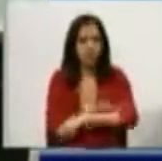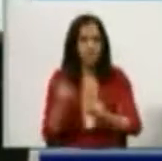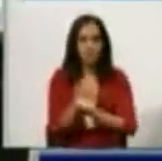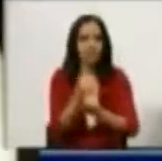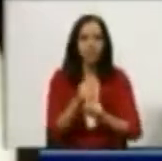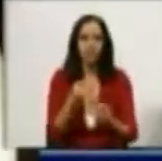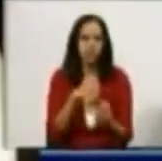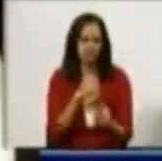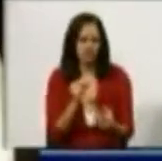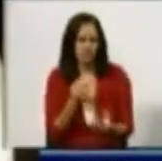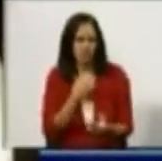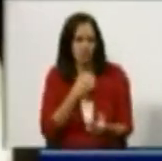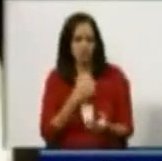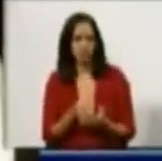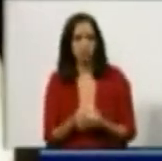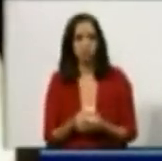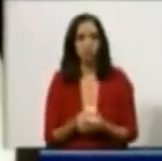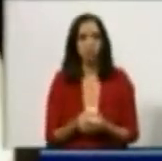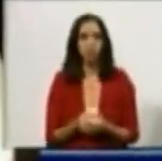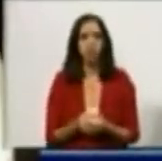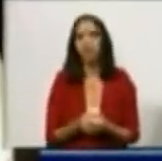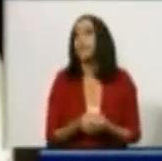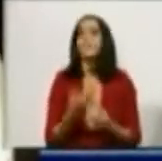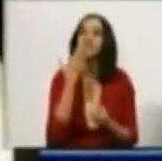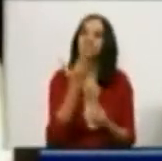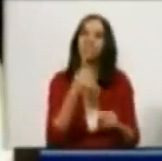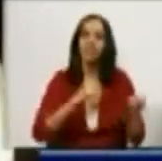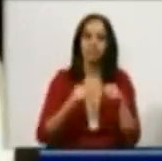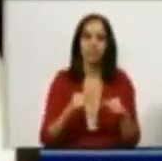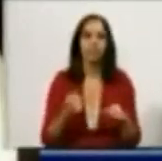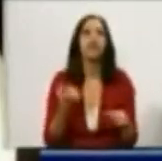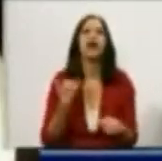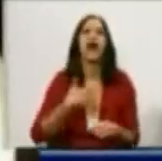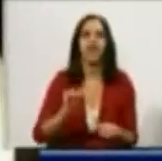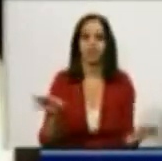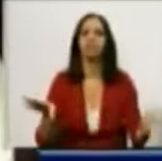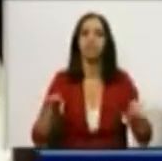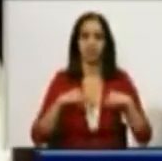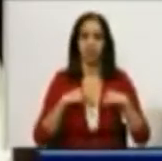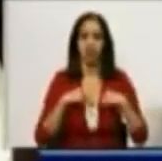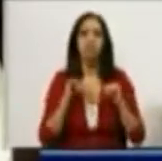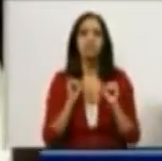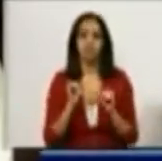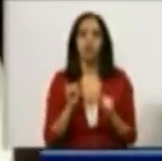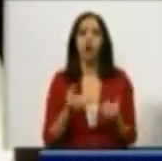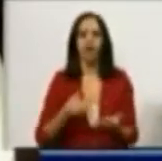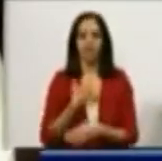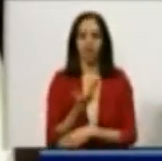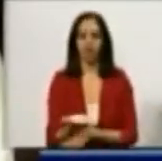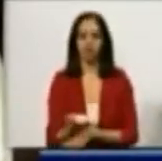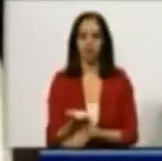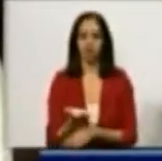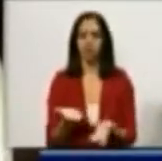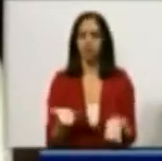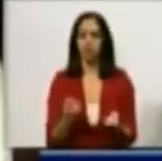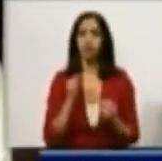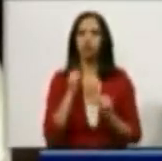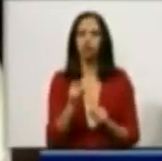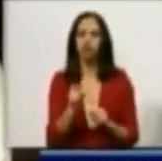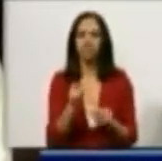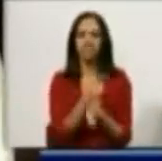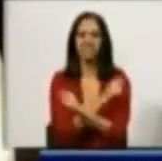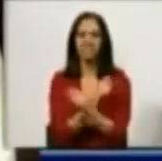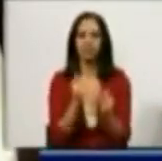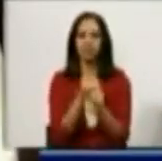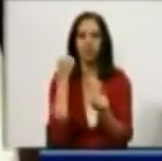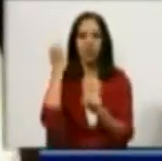no creen en eso para enfrentar el régimen y por lo tanto hay que aceptar lo que él mismo está dispuesto a dar es decir sus términos